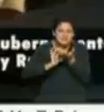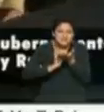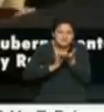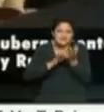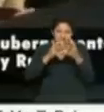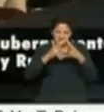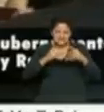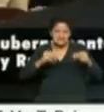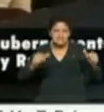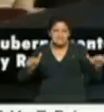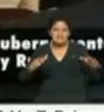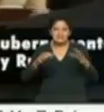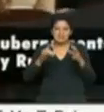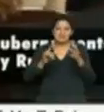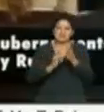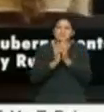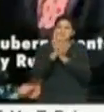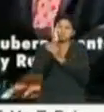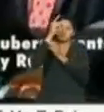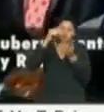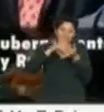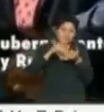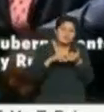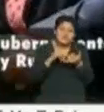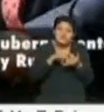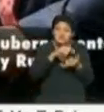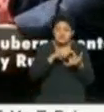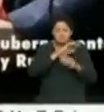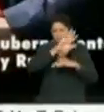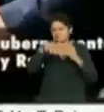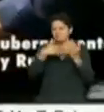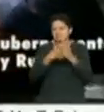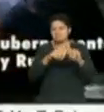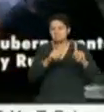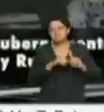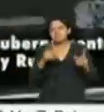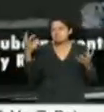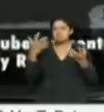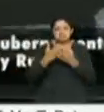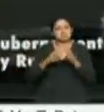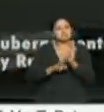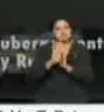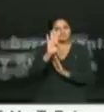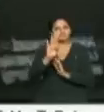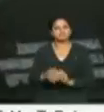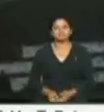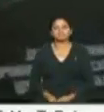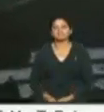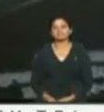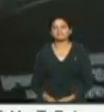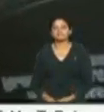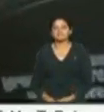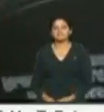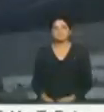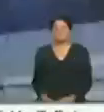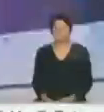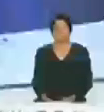geológica, tecnología de la información y comunicación, entre otros. Carolina Díaz, Noticiero Ciudadano.